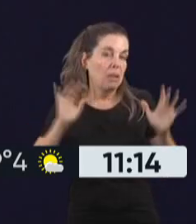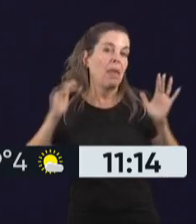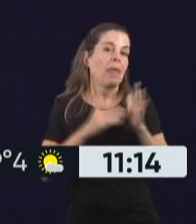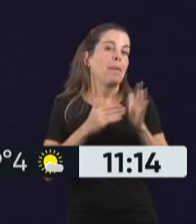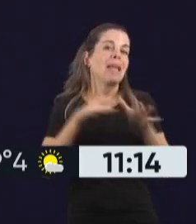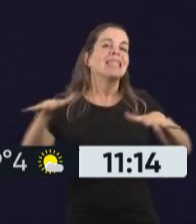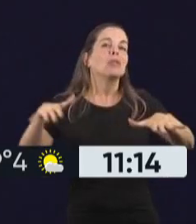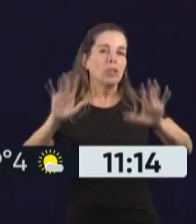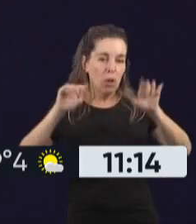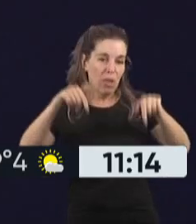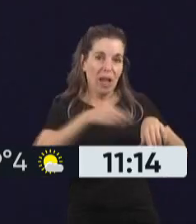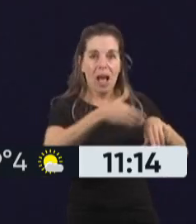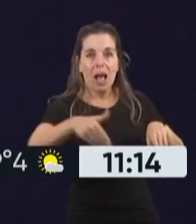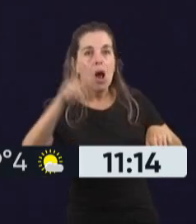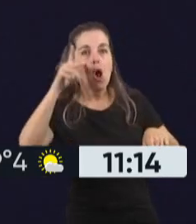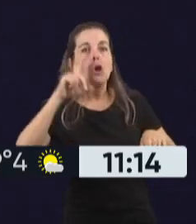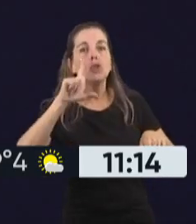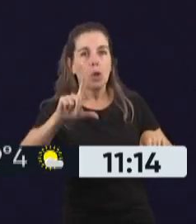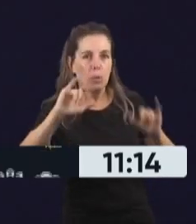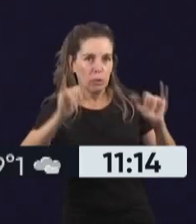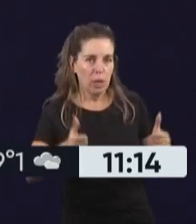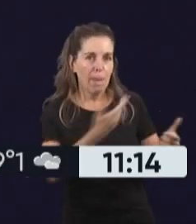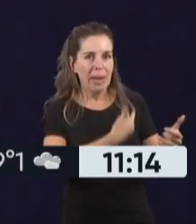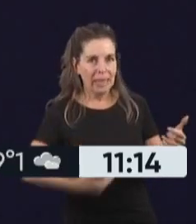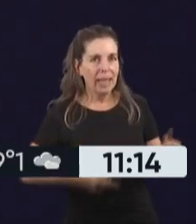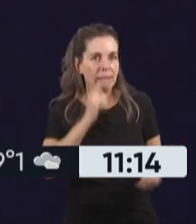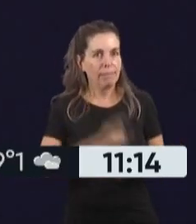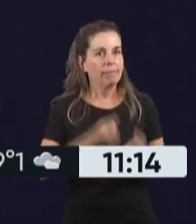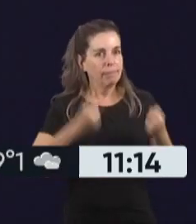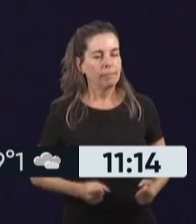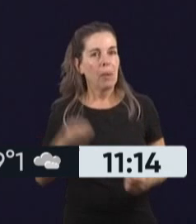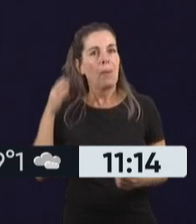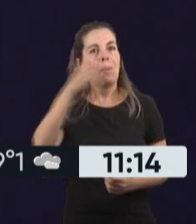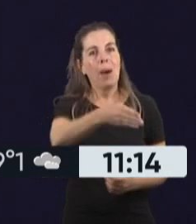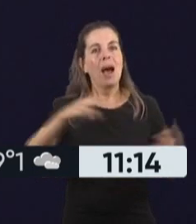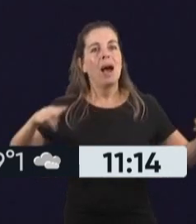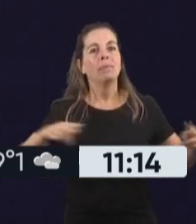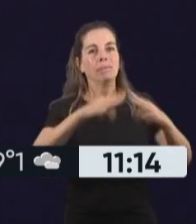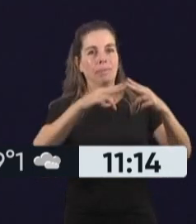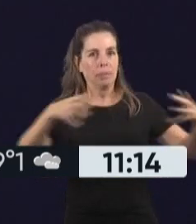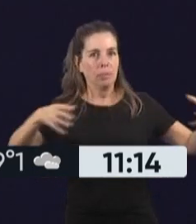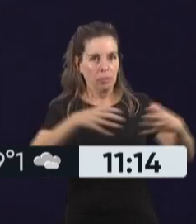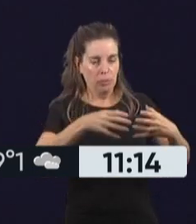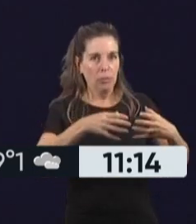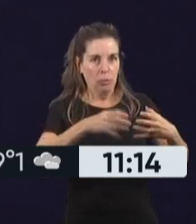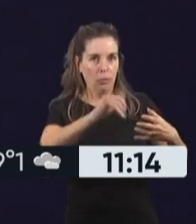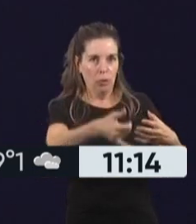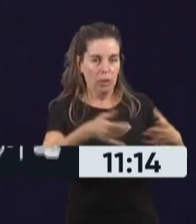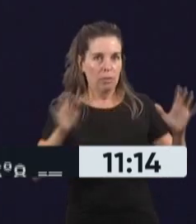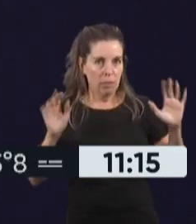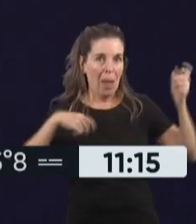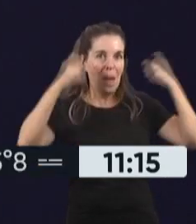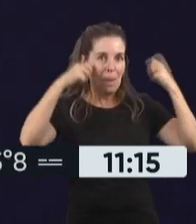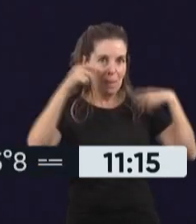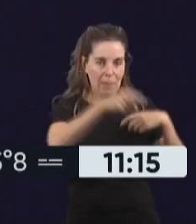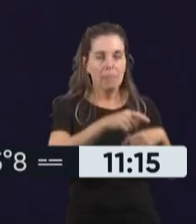8 de julio, pero efectivamente el presidente va a estar allí. En el G7 con Lula no han